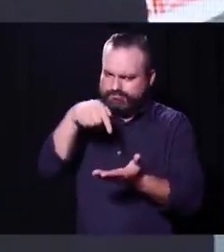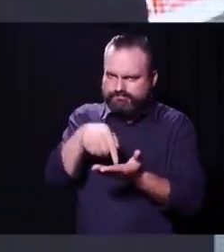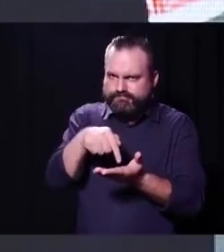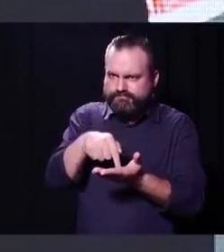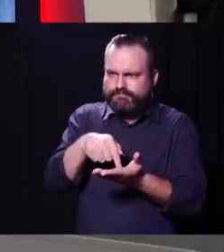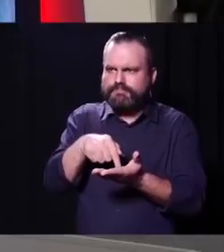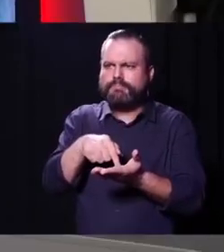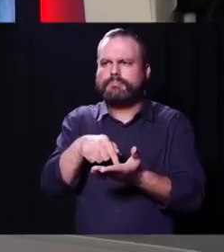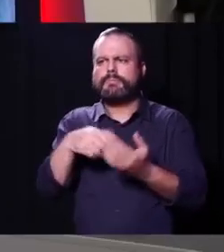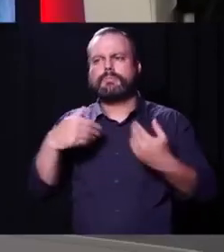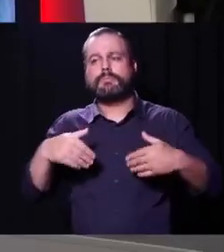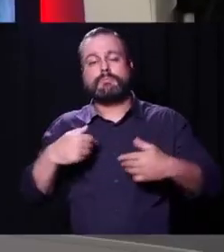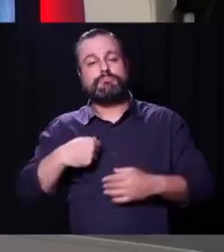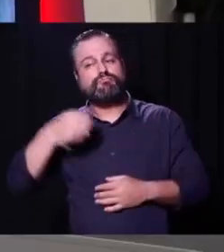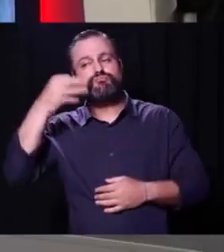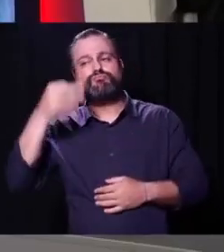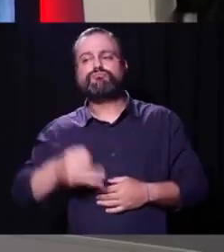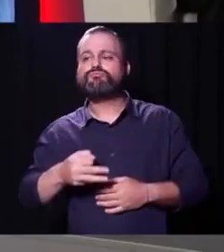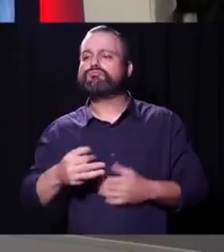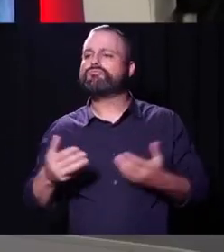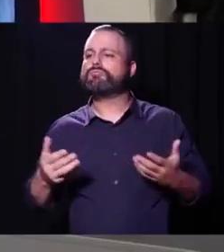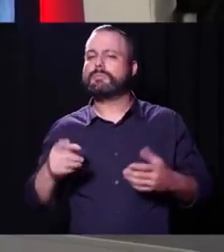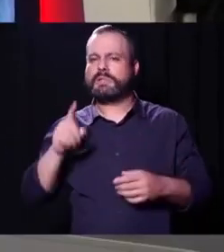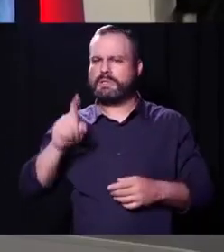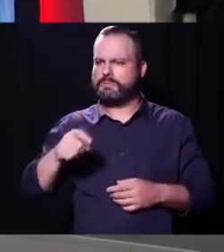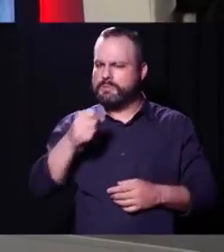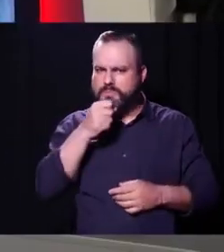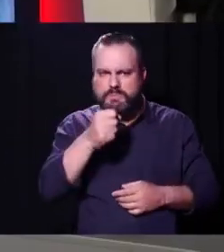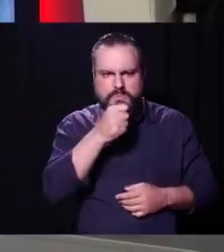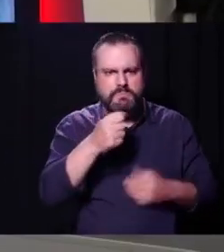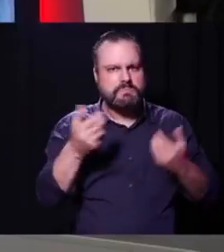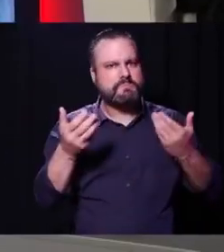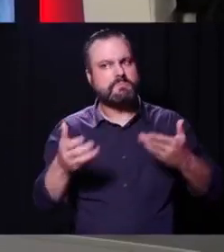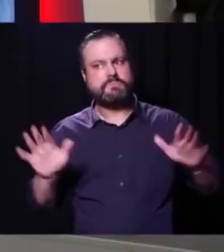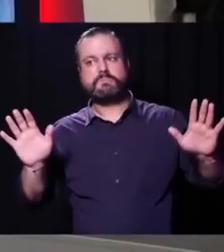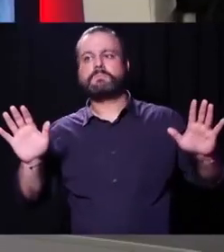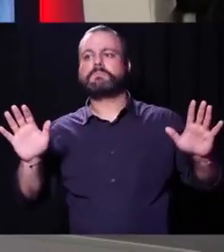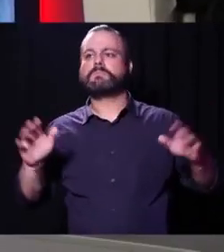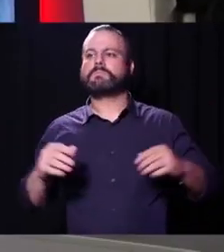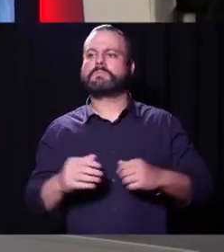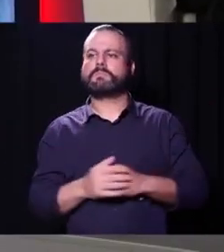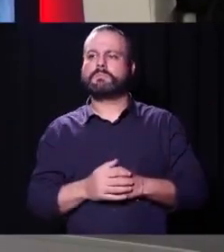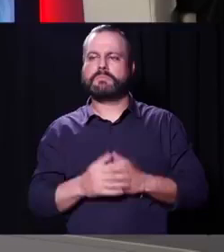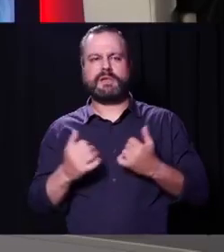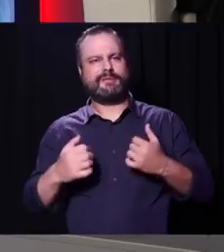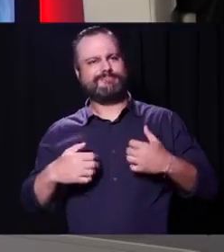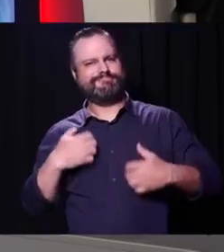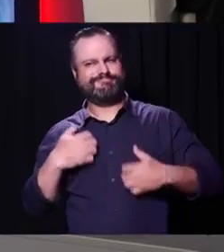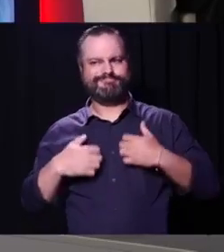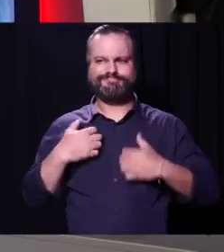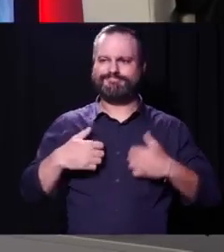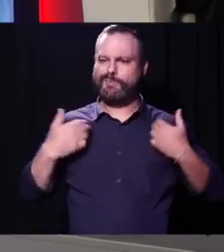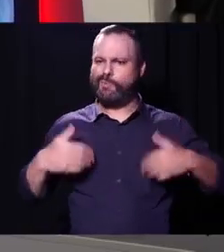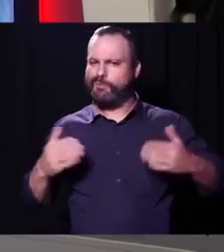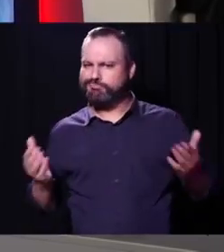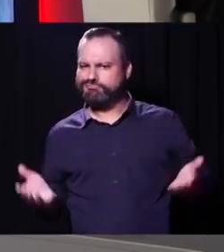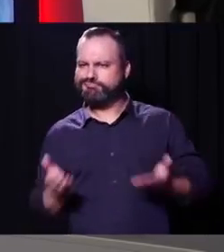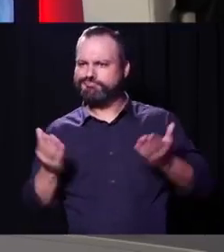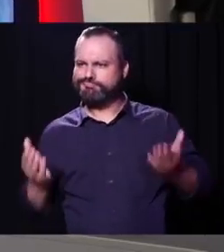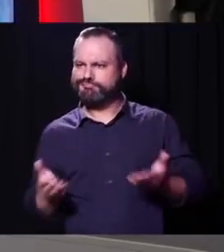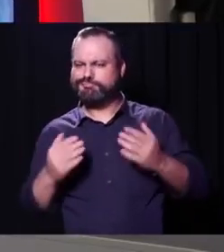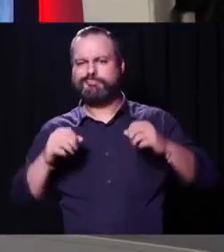periodistas los han estado motivando a excederse en el tiempo, pero con el entusiasmo. Puede